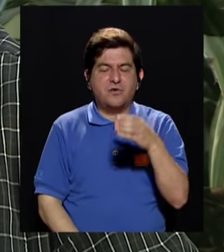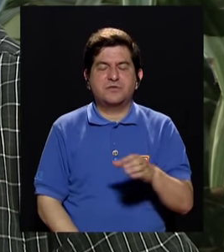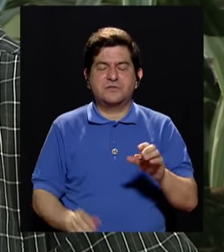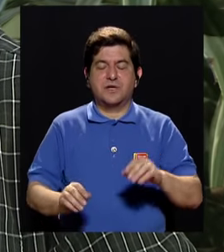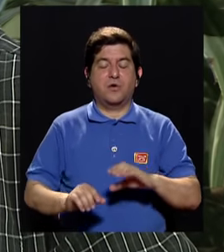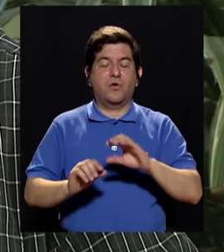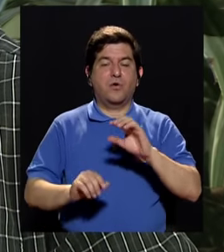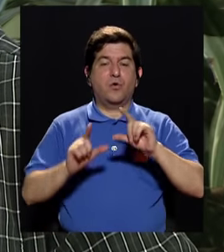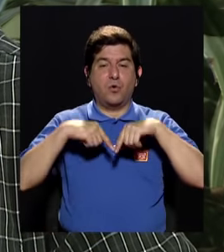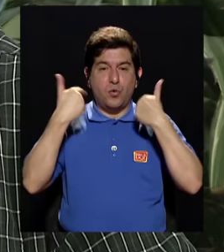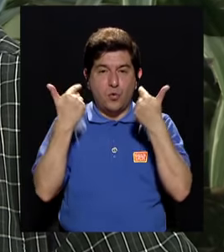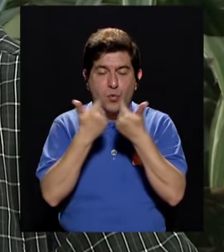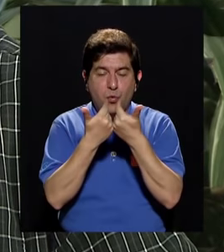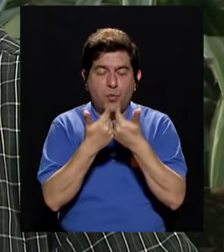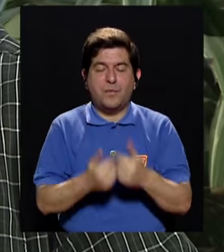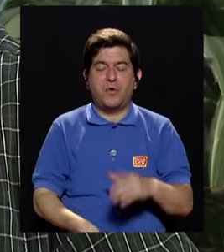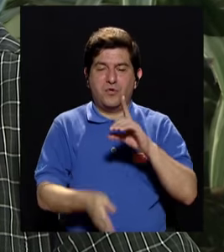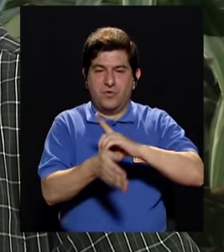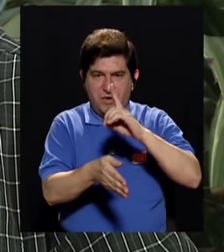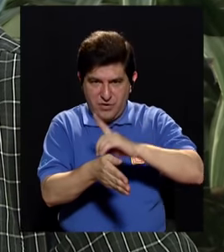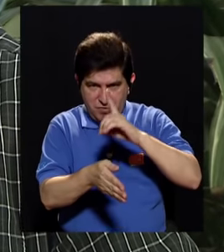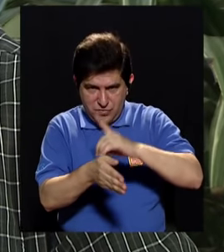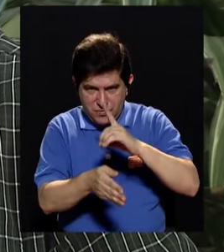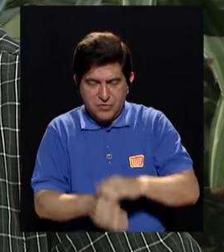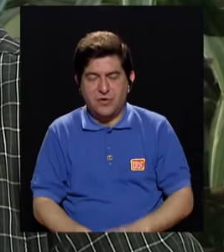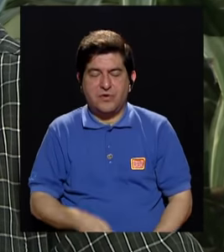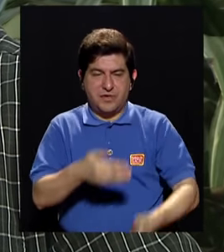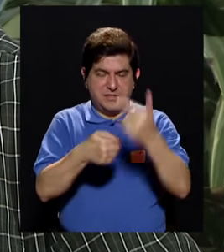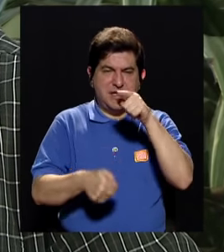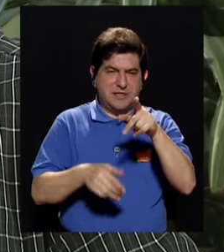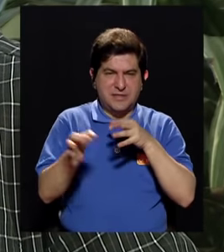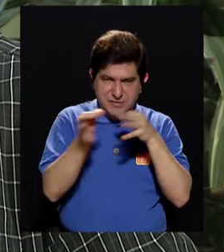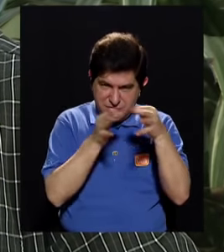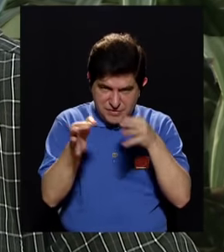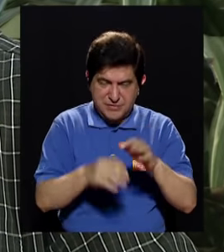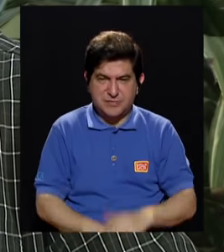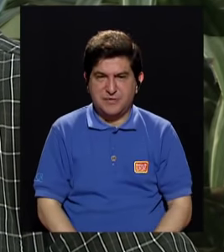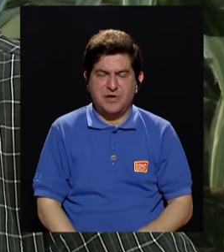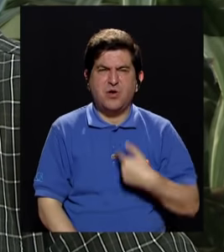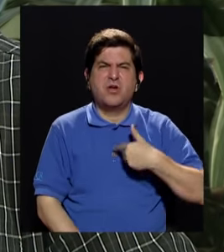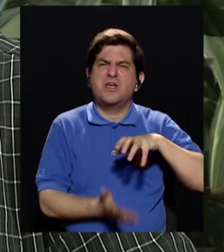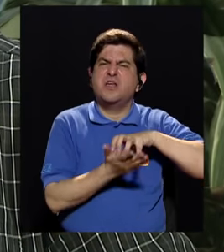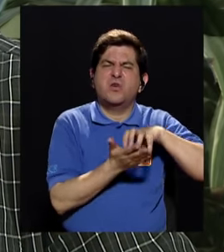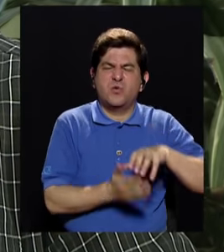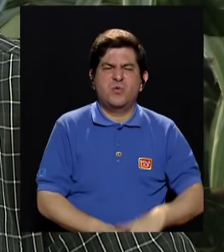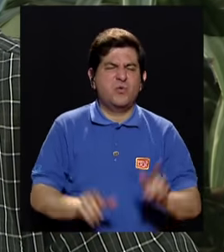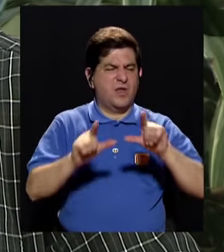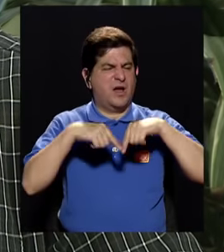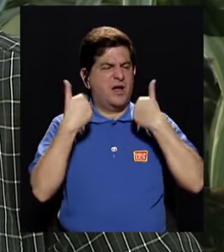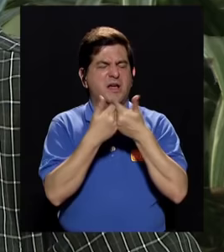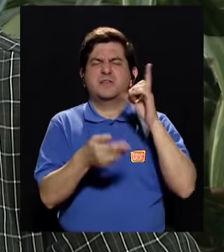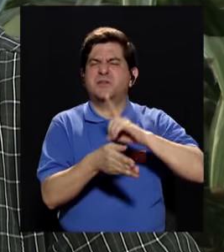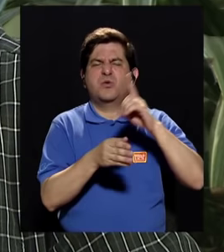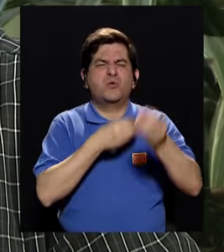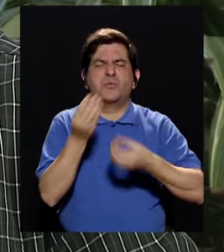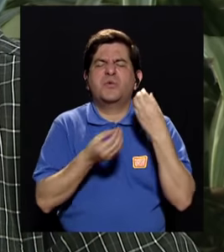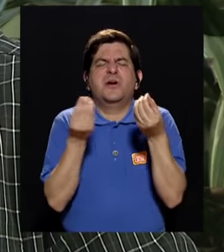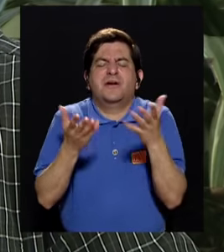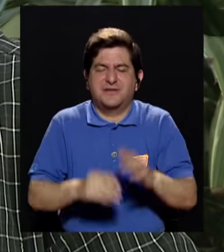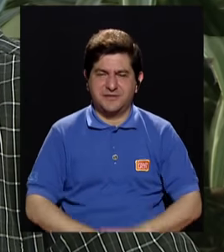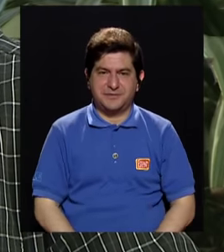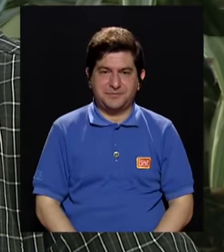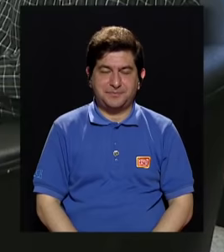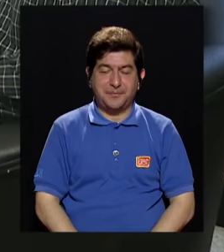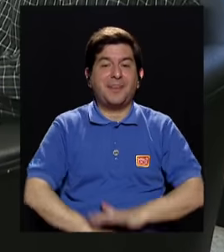médico de medicatura forense que yo la escuché que al principio lo mencionó y me quedé con la duda de que cuál es su función